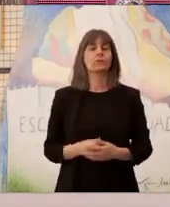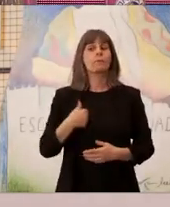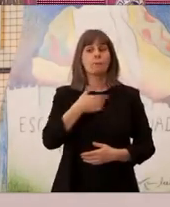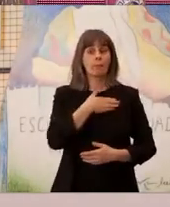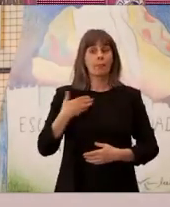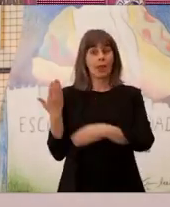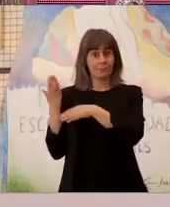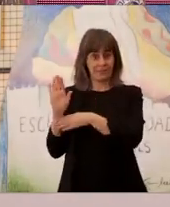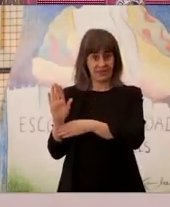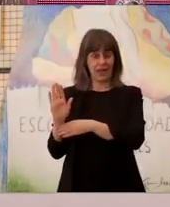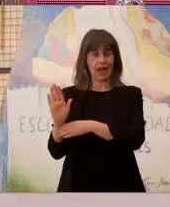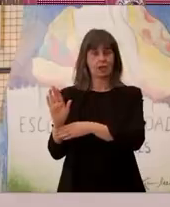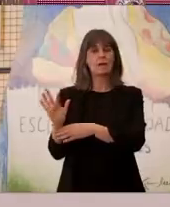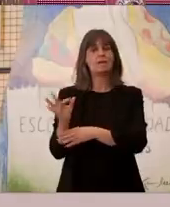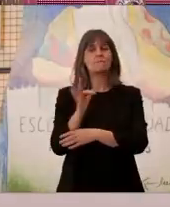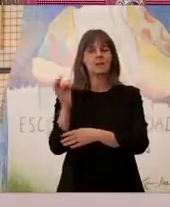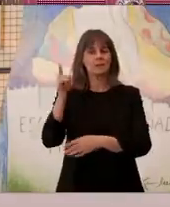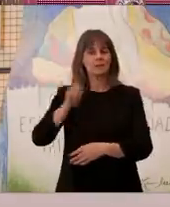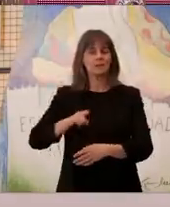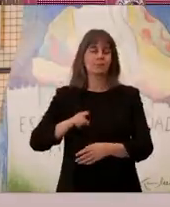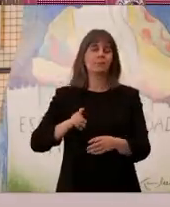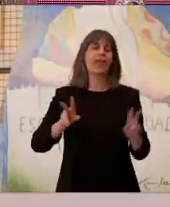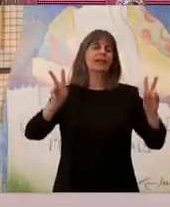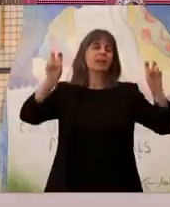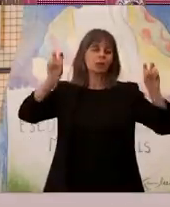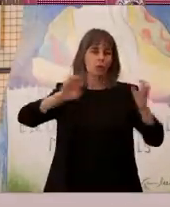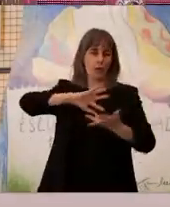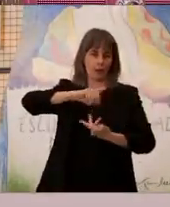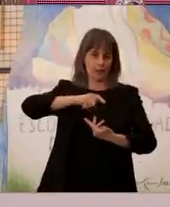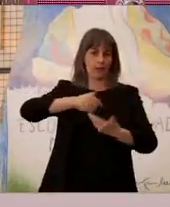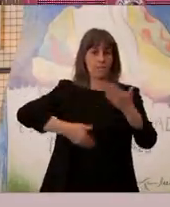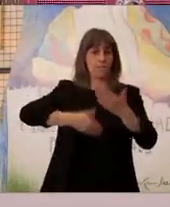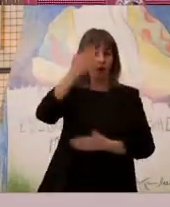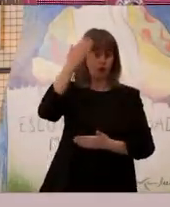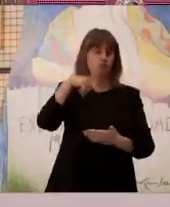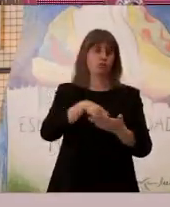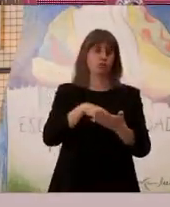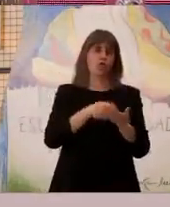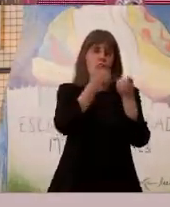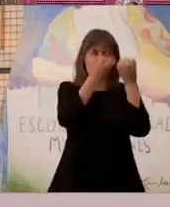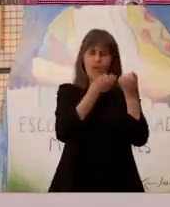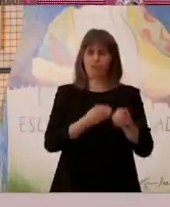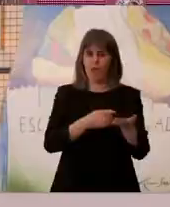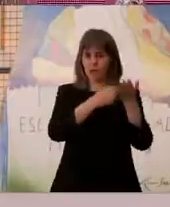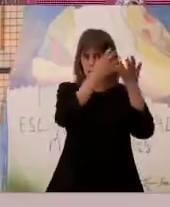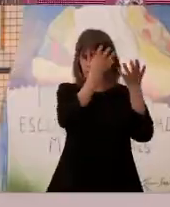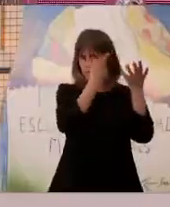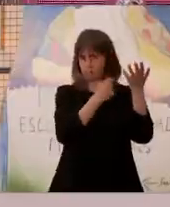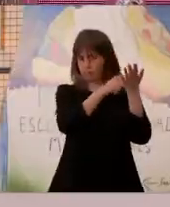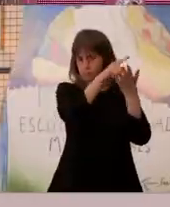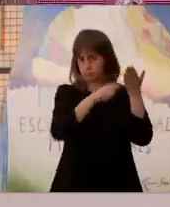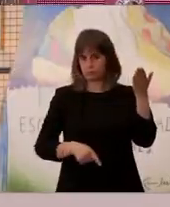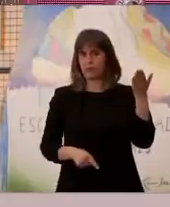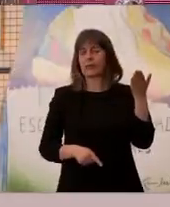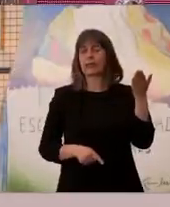en traer titulares de periódicos que hay muchos o cifras muchas se han dado ya durante esta mañana pero